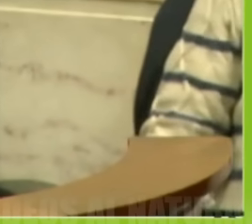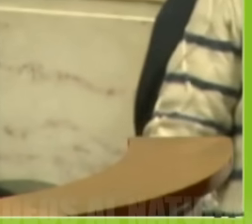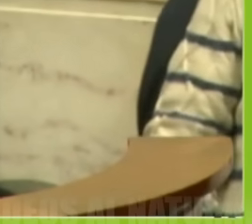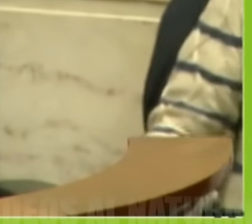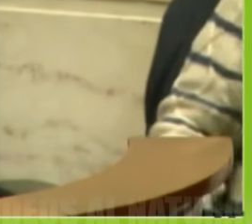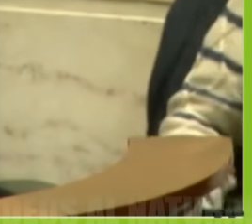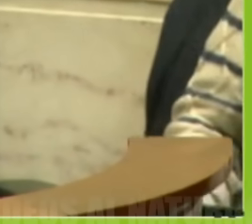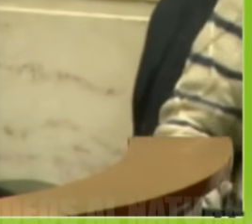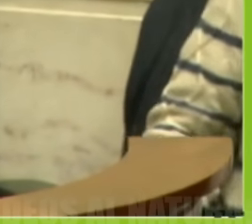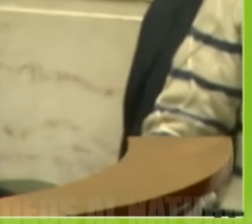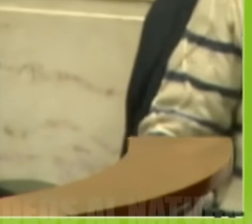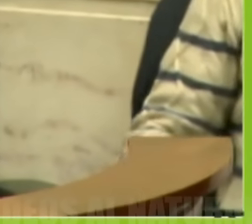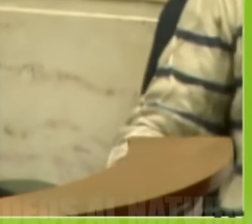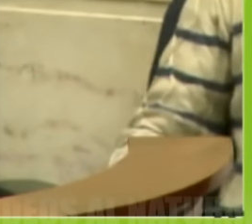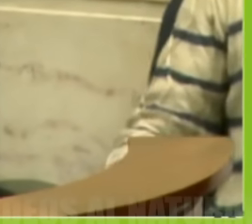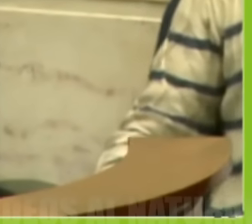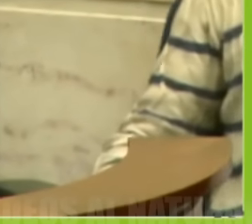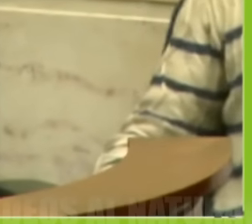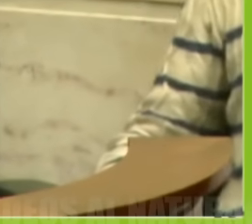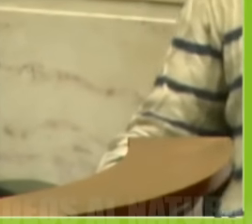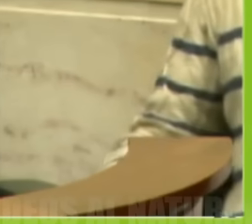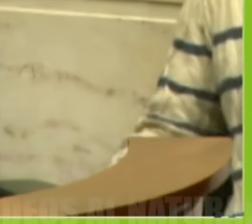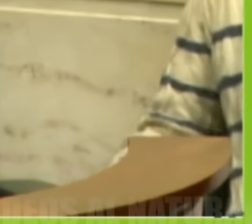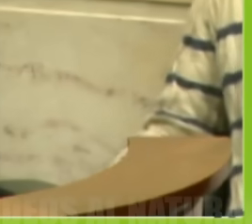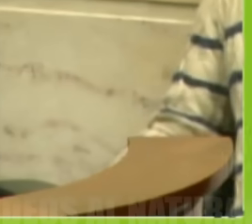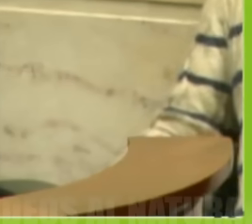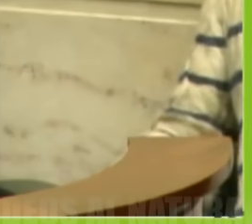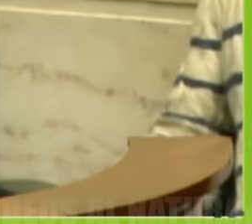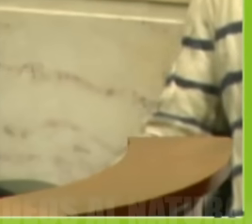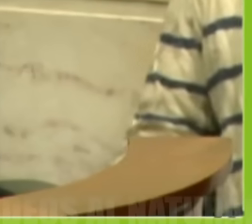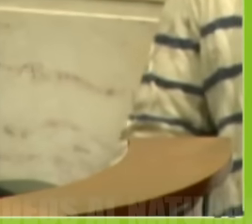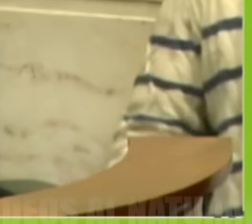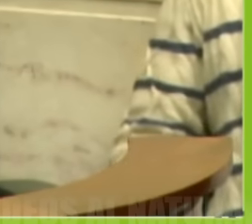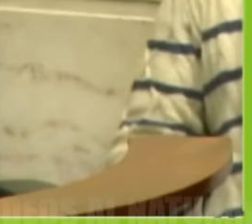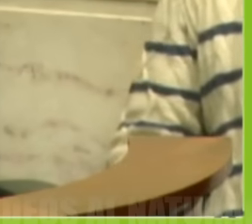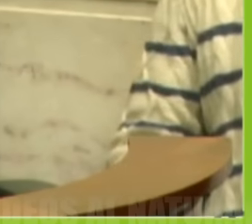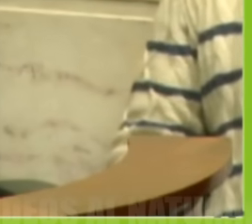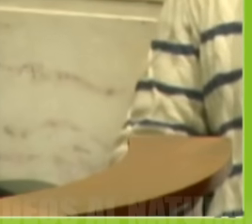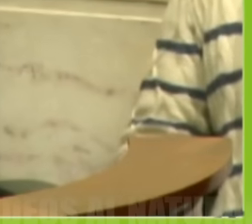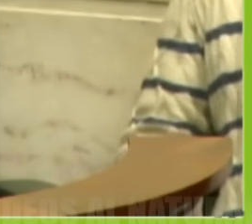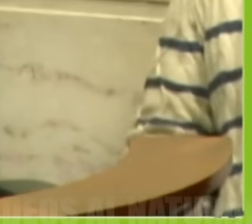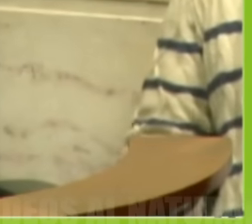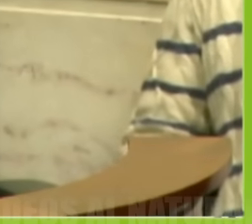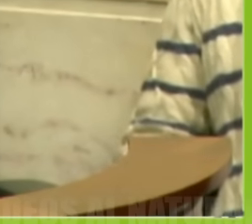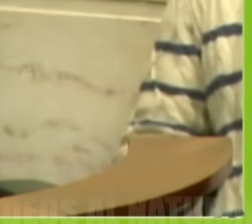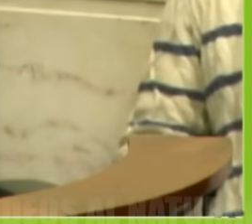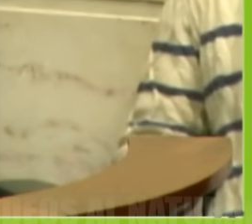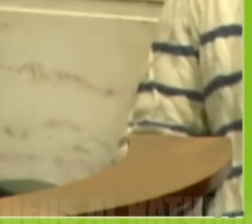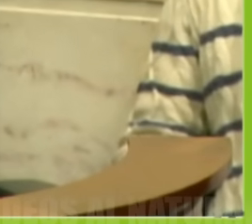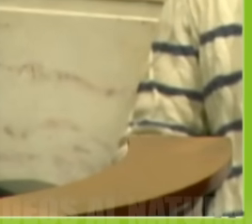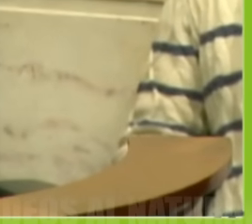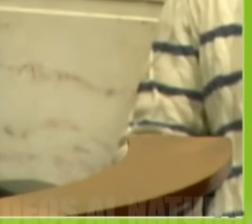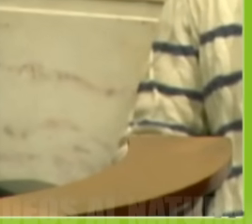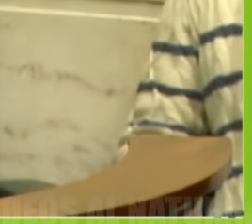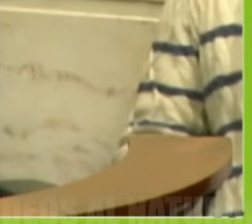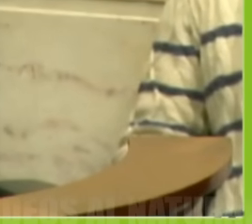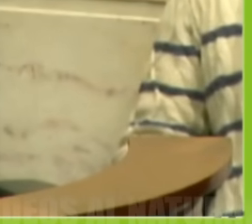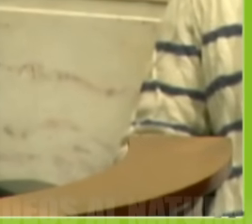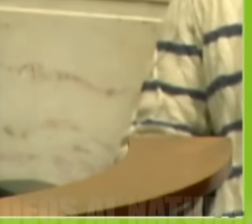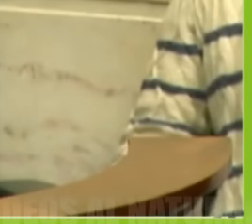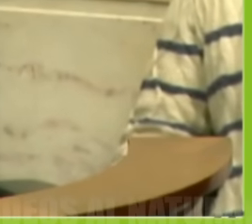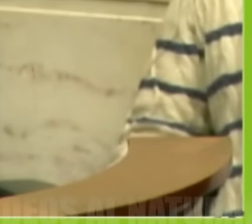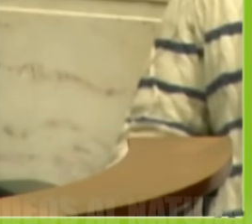Entre más se castiga el consumo de droga, más se abrazan los senadores con